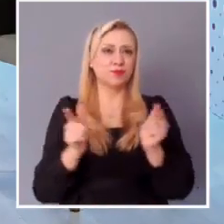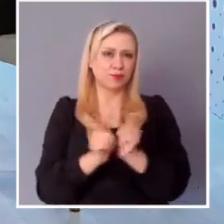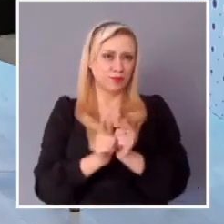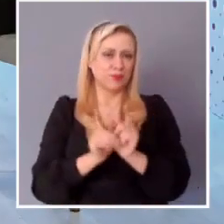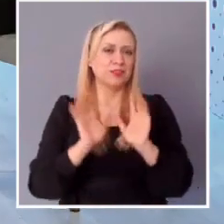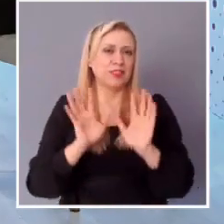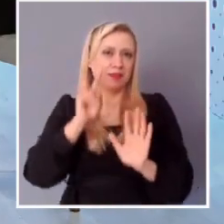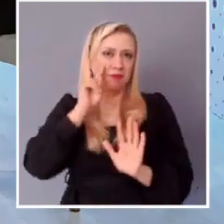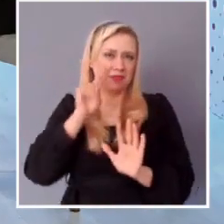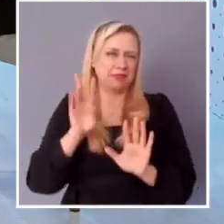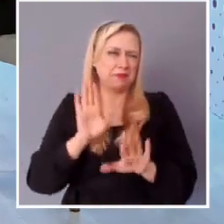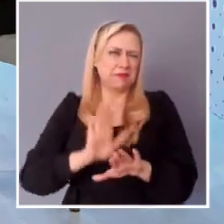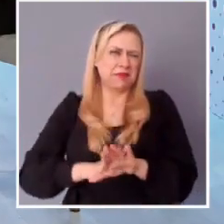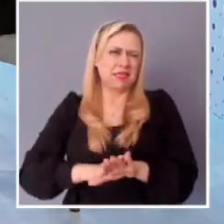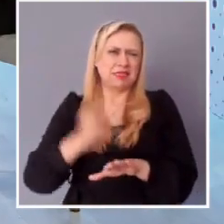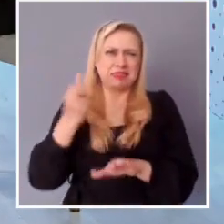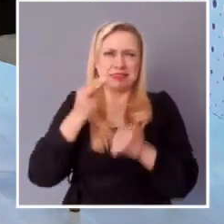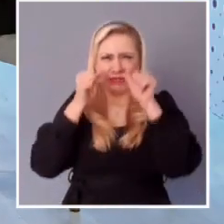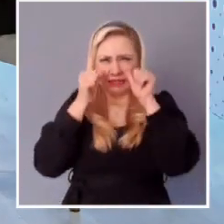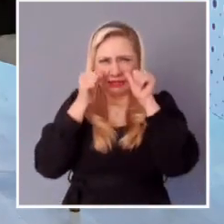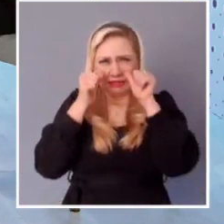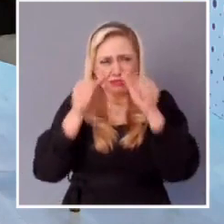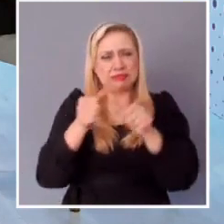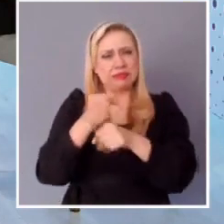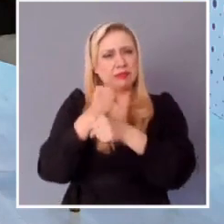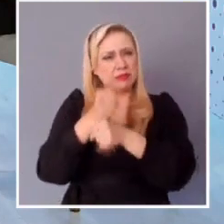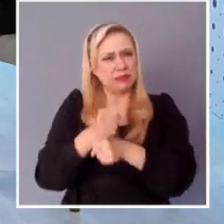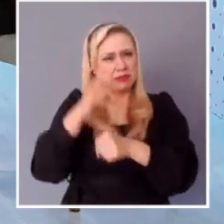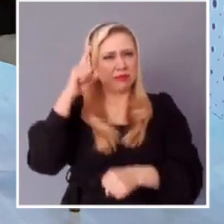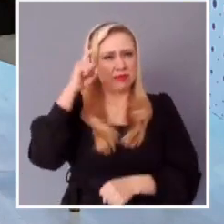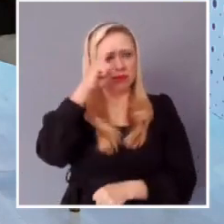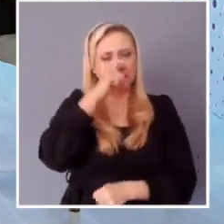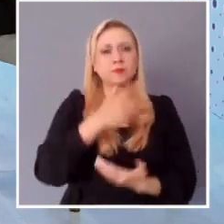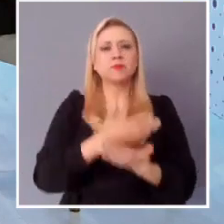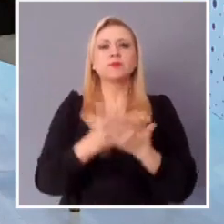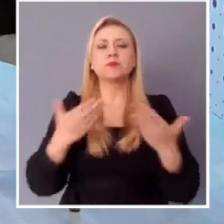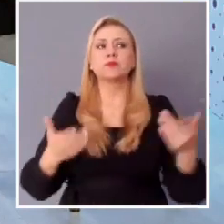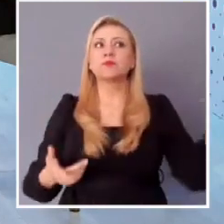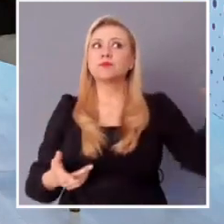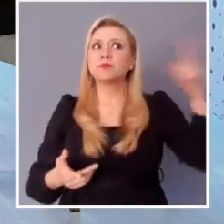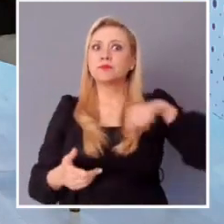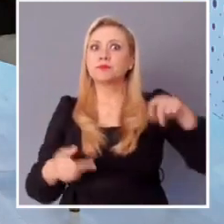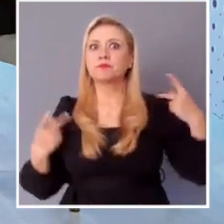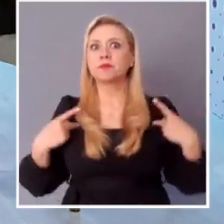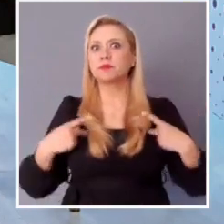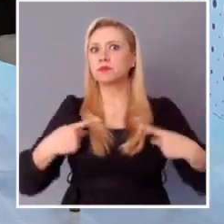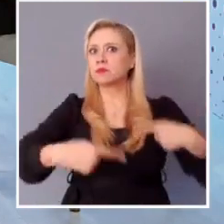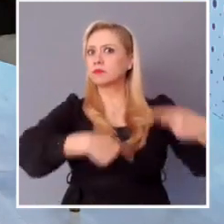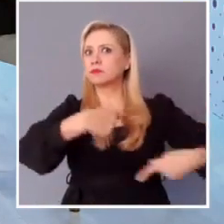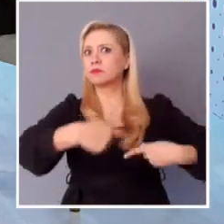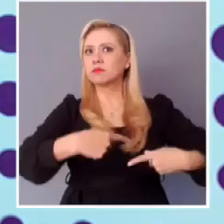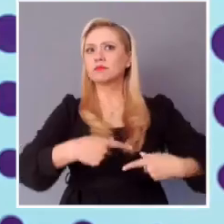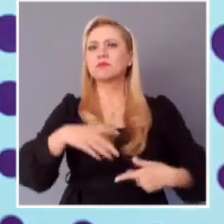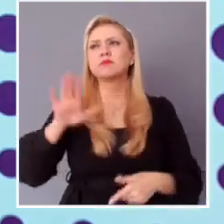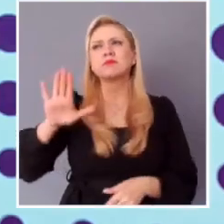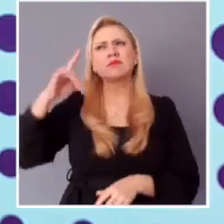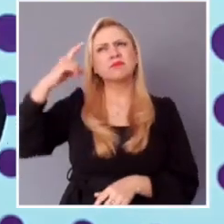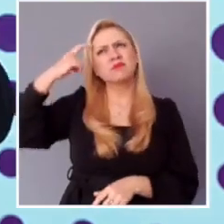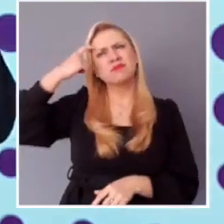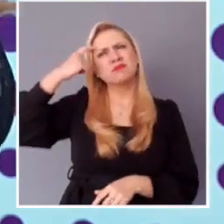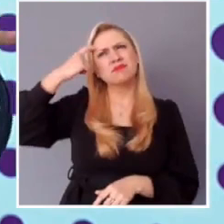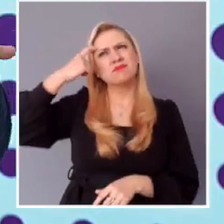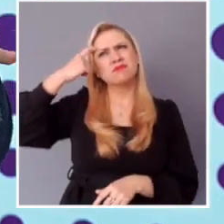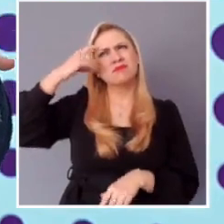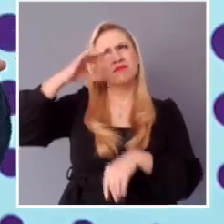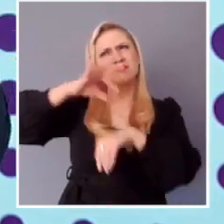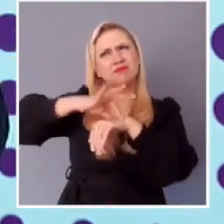vulnerabilidad ahora tal vez una pregunta que se puede estar haciendo el público. ¿El tema de salud mental es un tema que les debe